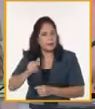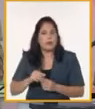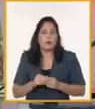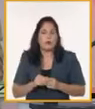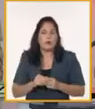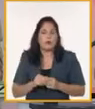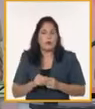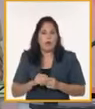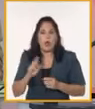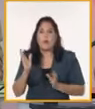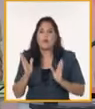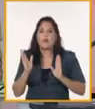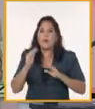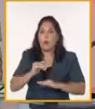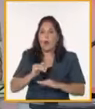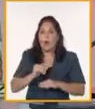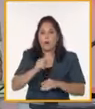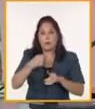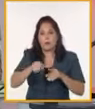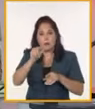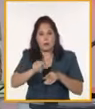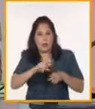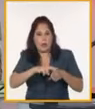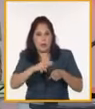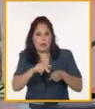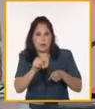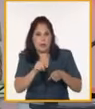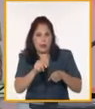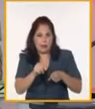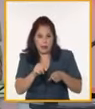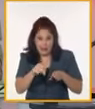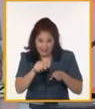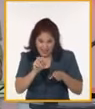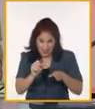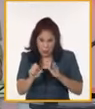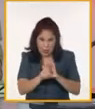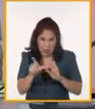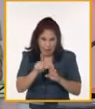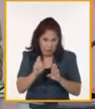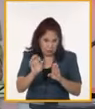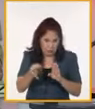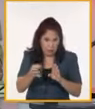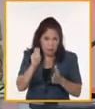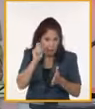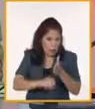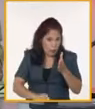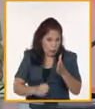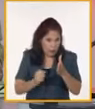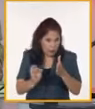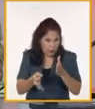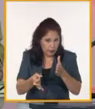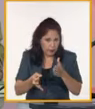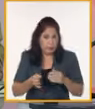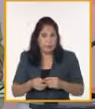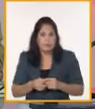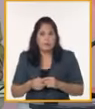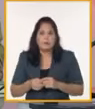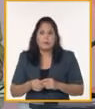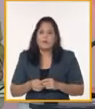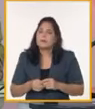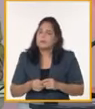testaferro para representar sus negocios ese tipo de actividad es la que va a ser más seguida yo